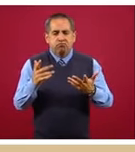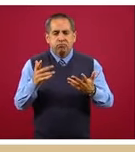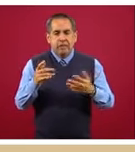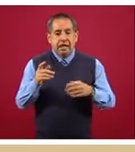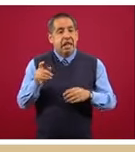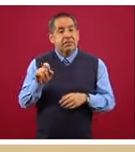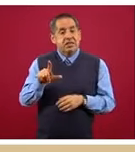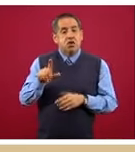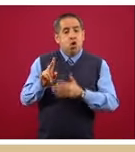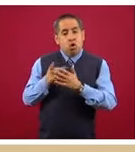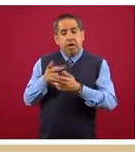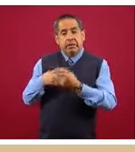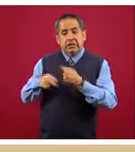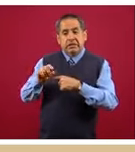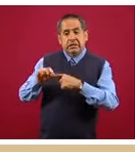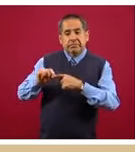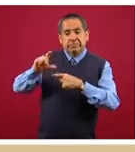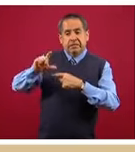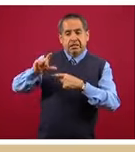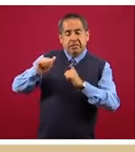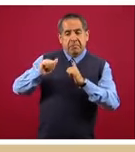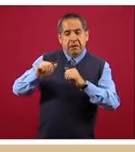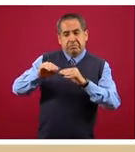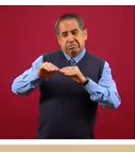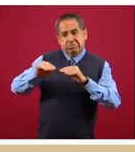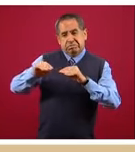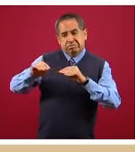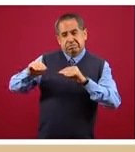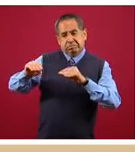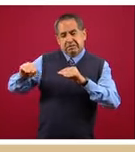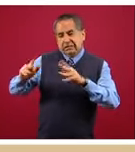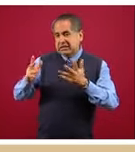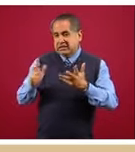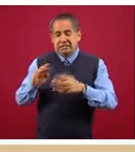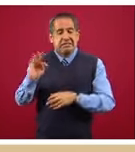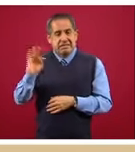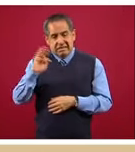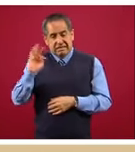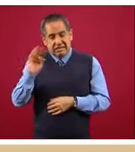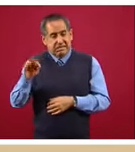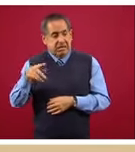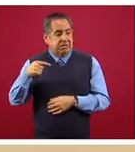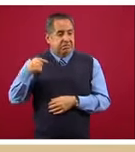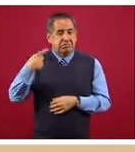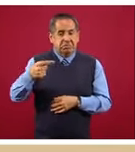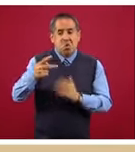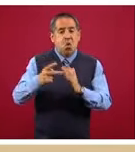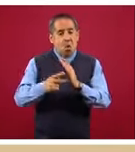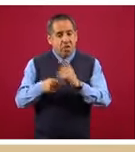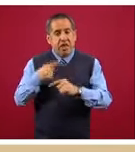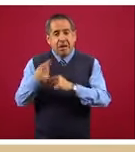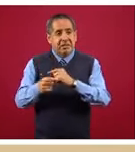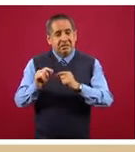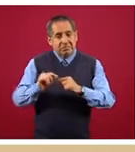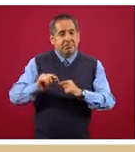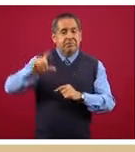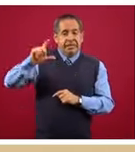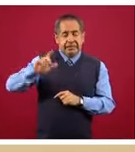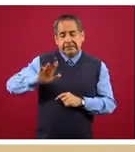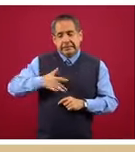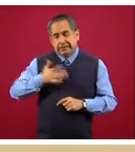en la 27, se estabilizó, lo cual podría poner en riesgo en un momento determinado que eso pudiera volver a incrementarse